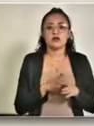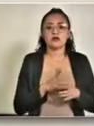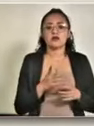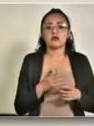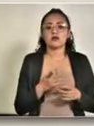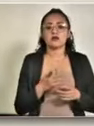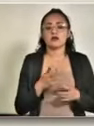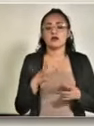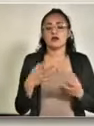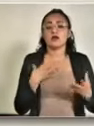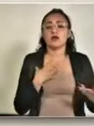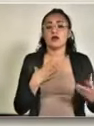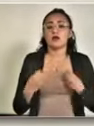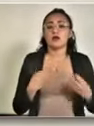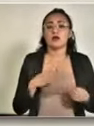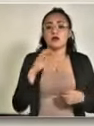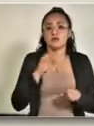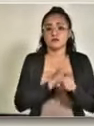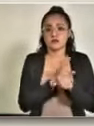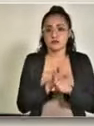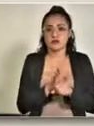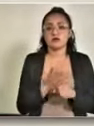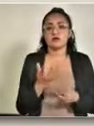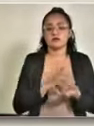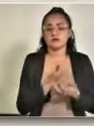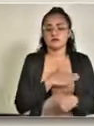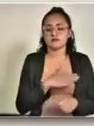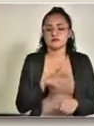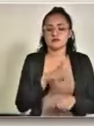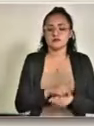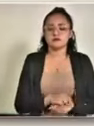o contagiándose de COVID-19? Gracias, buen día.